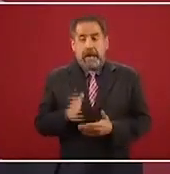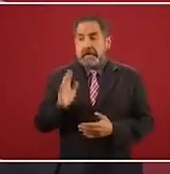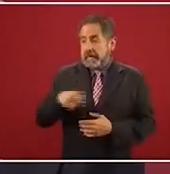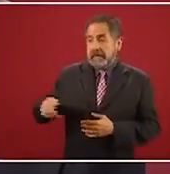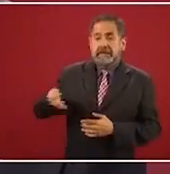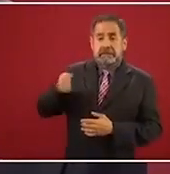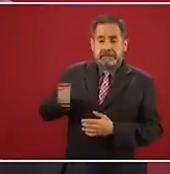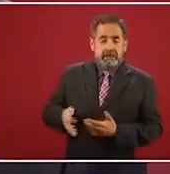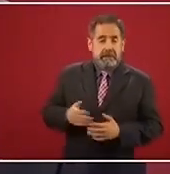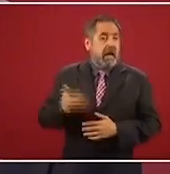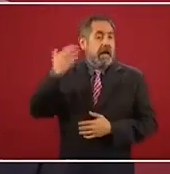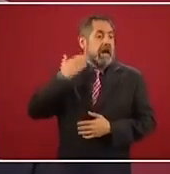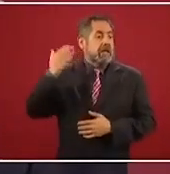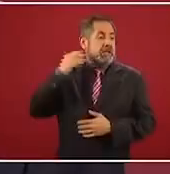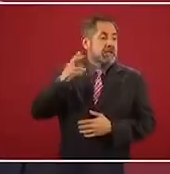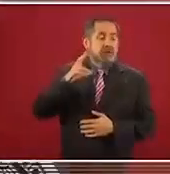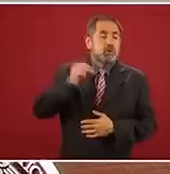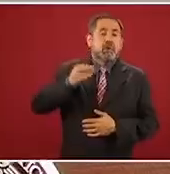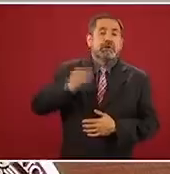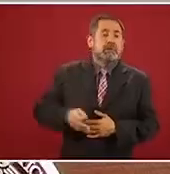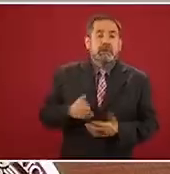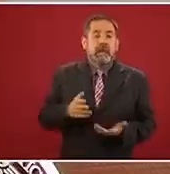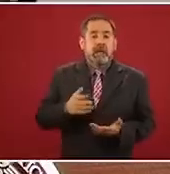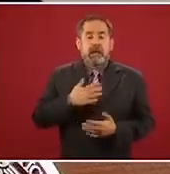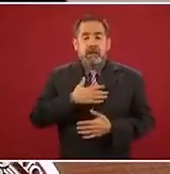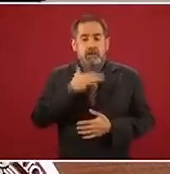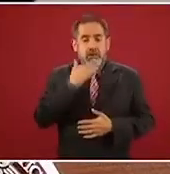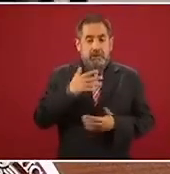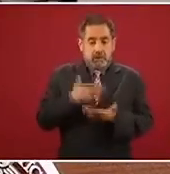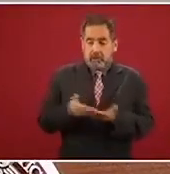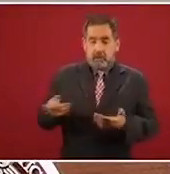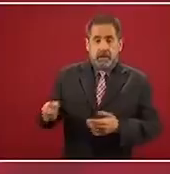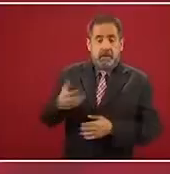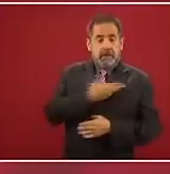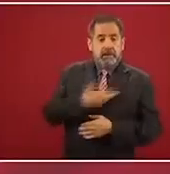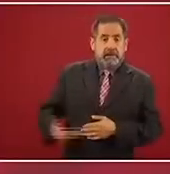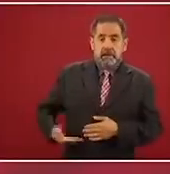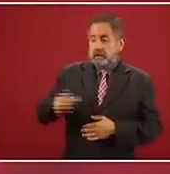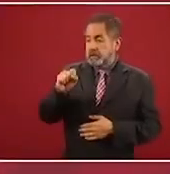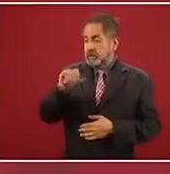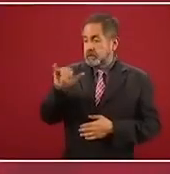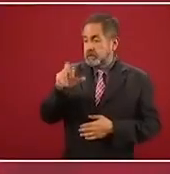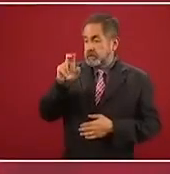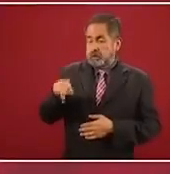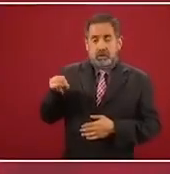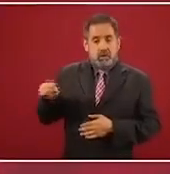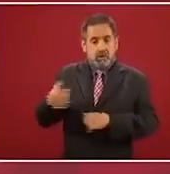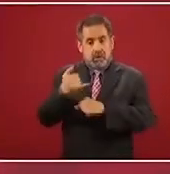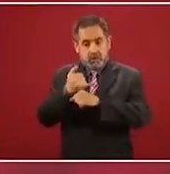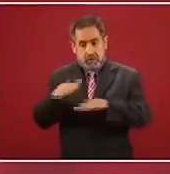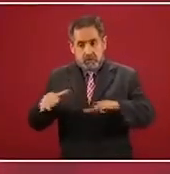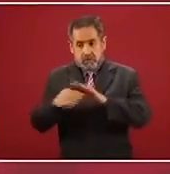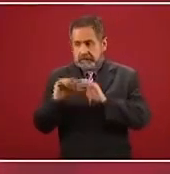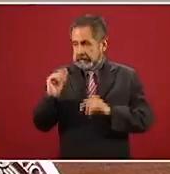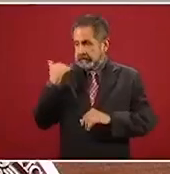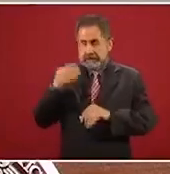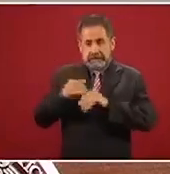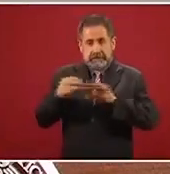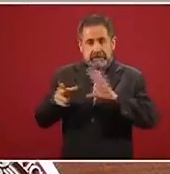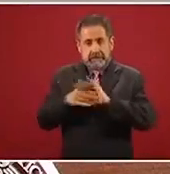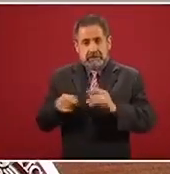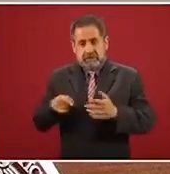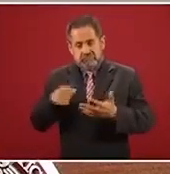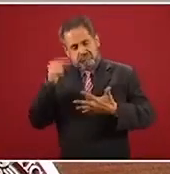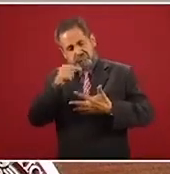no se reconocía. Yo, el presidente de la Corte, su informe último versó sobre